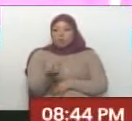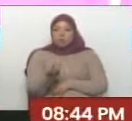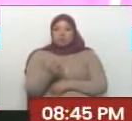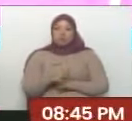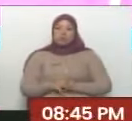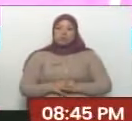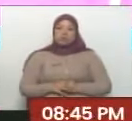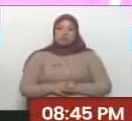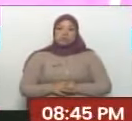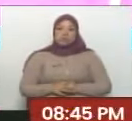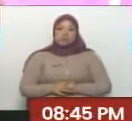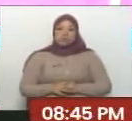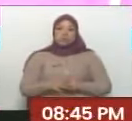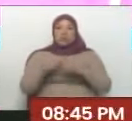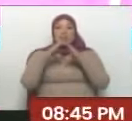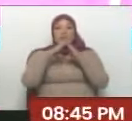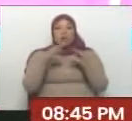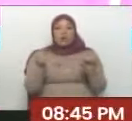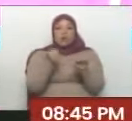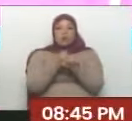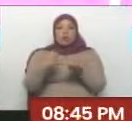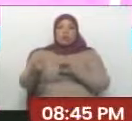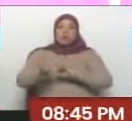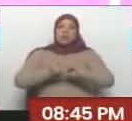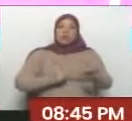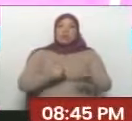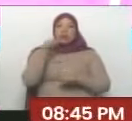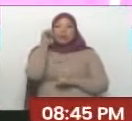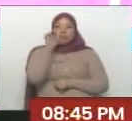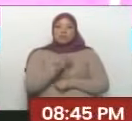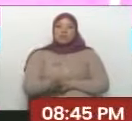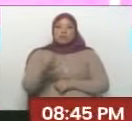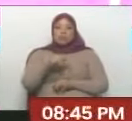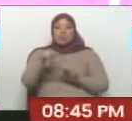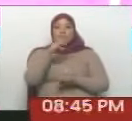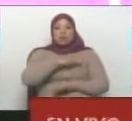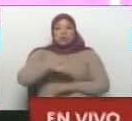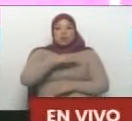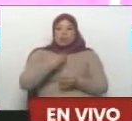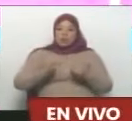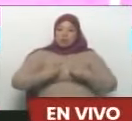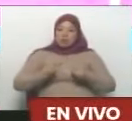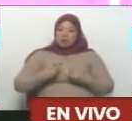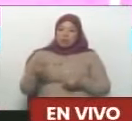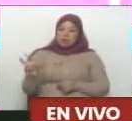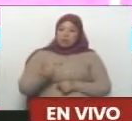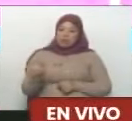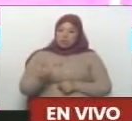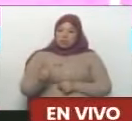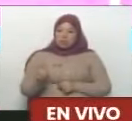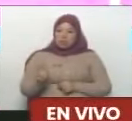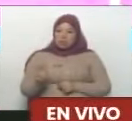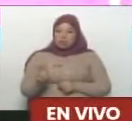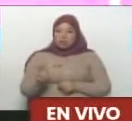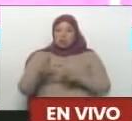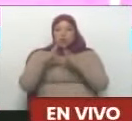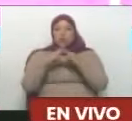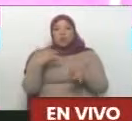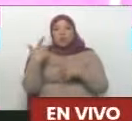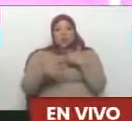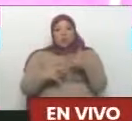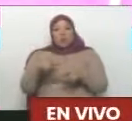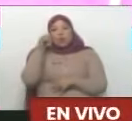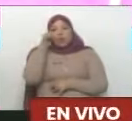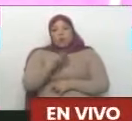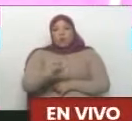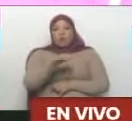que todos estos movimientos se incorporen a la gran misión Viva Venezuela, desde todos los espacios